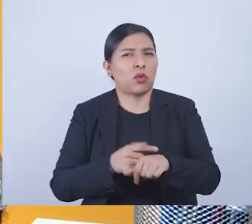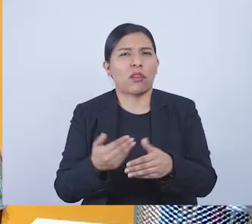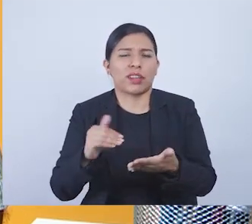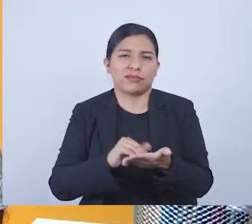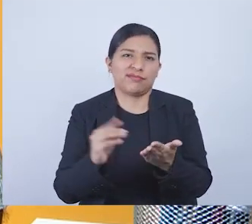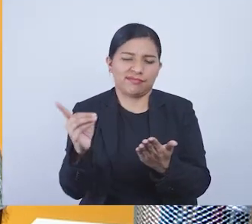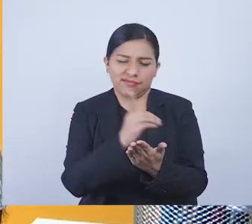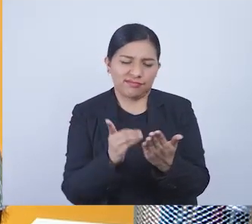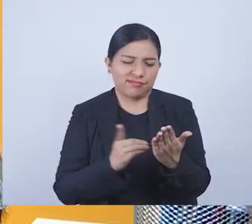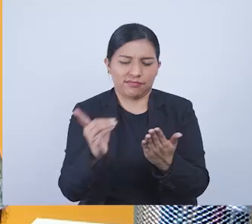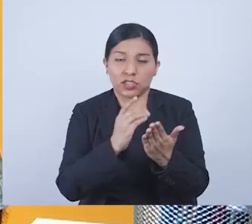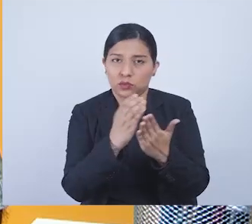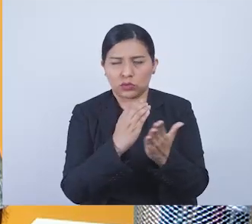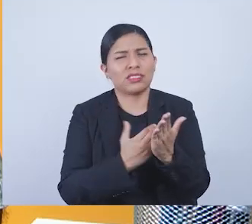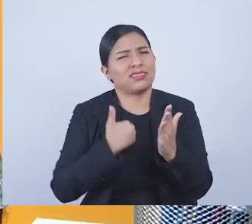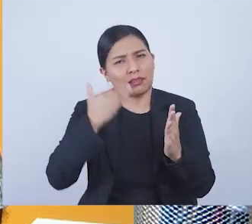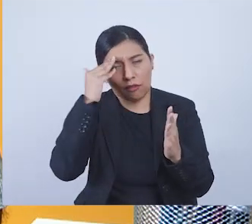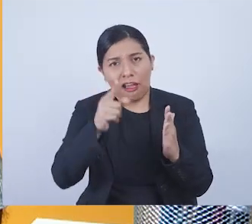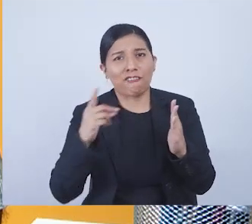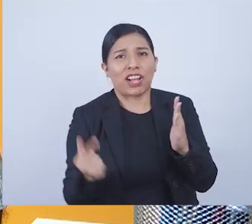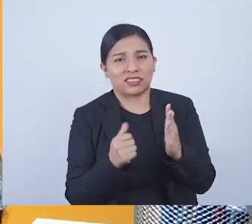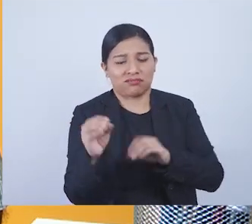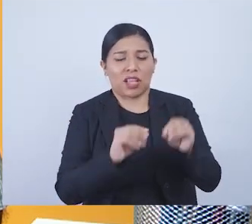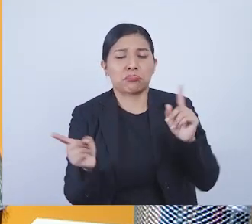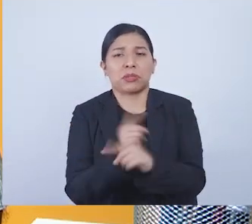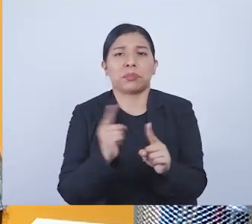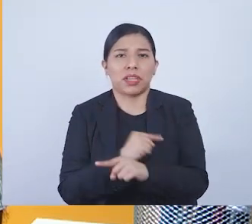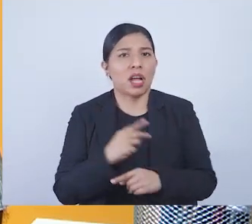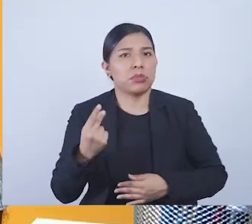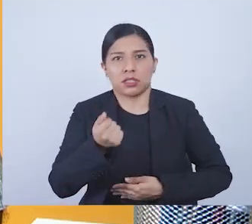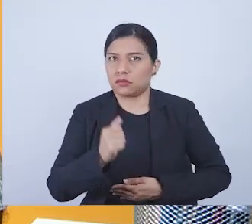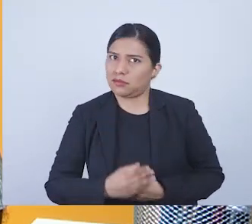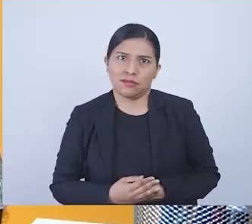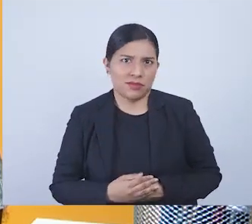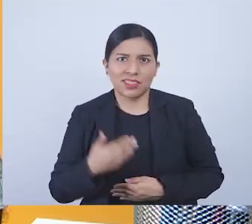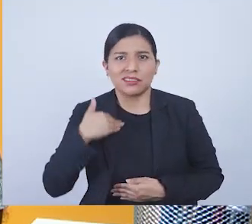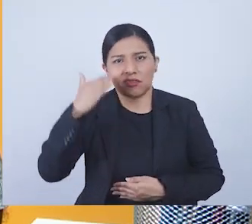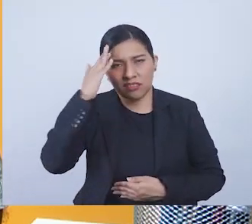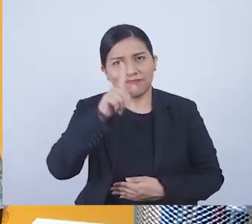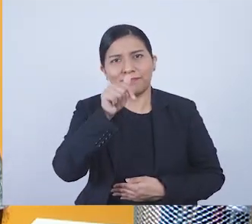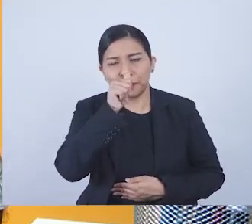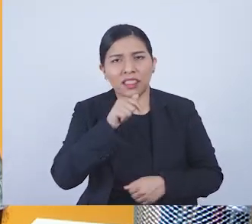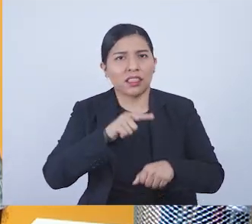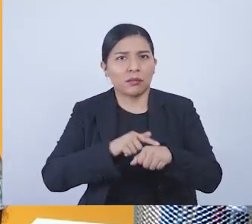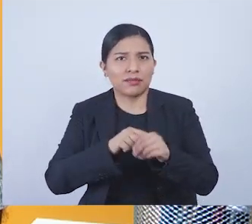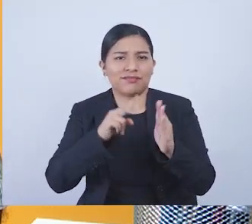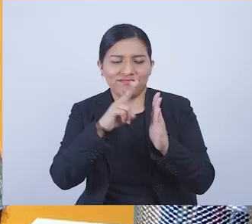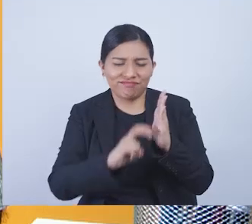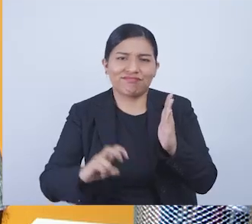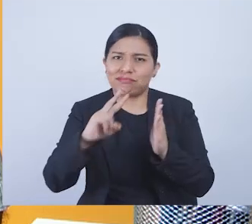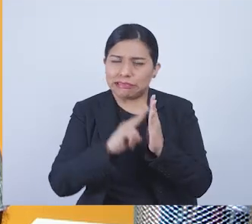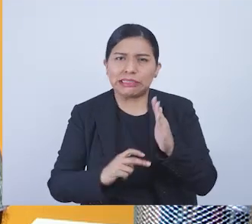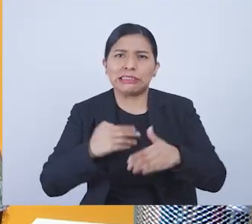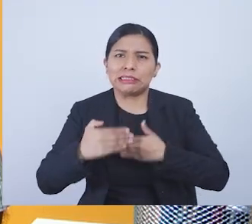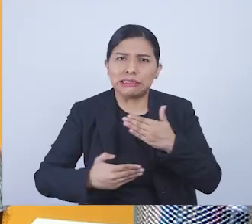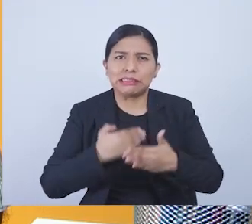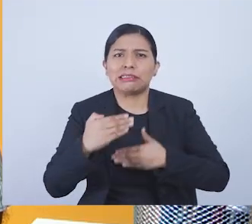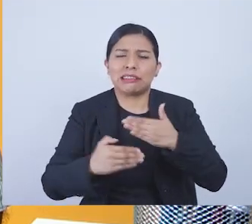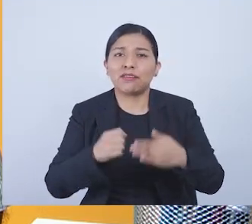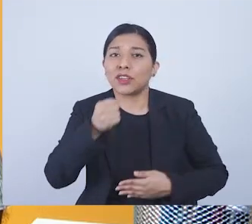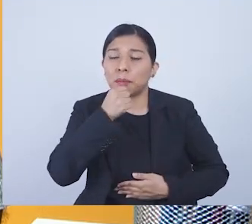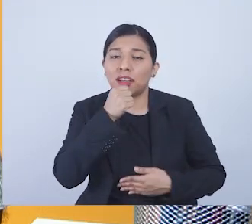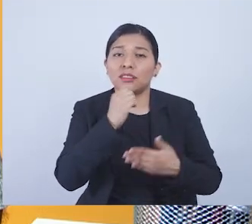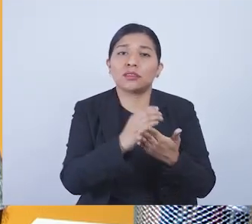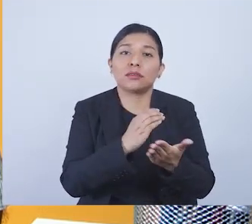curricular porque no es fácil dar una cobertura en secuencia y seguimiento de los contenidos curriculares